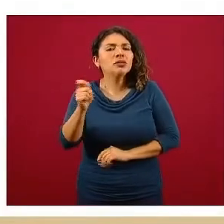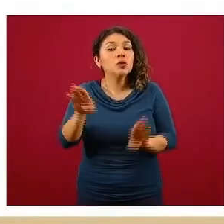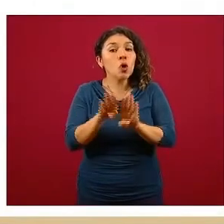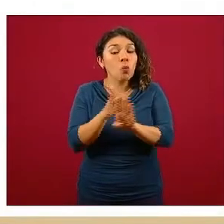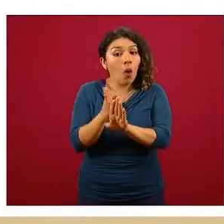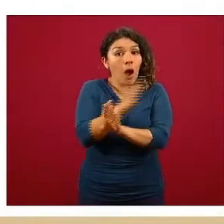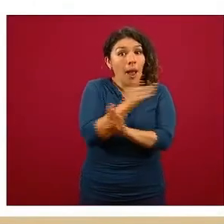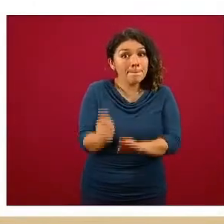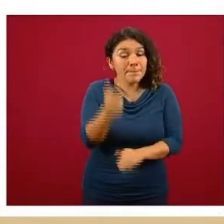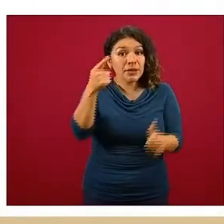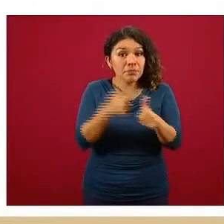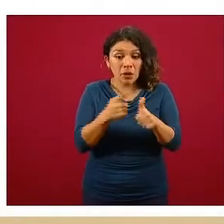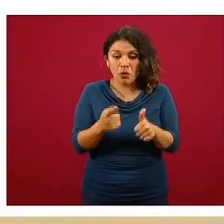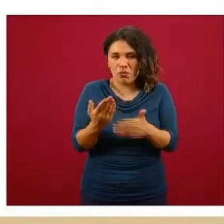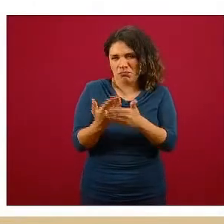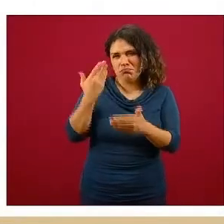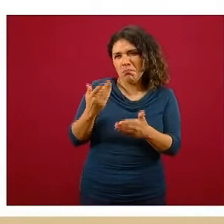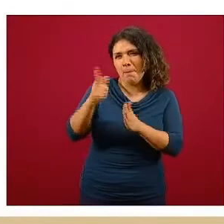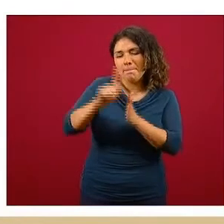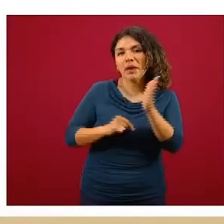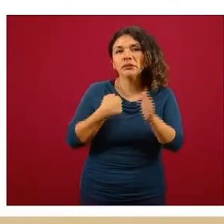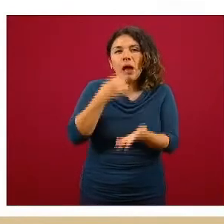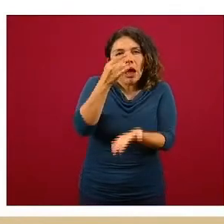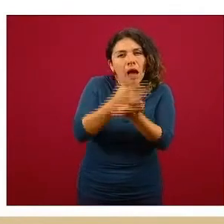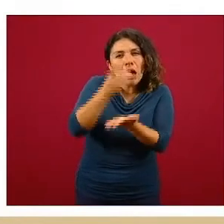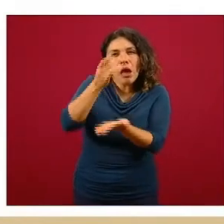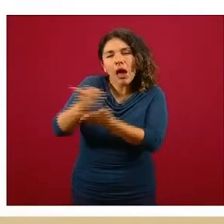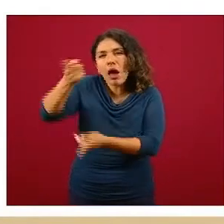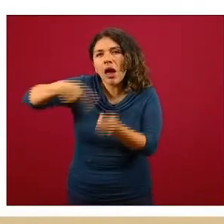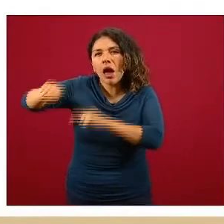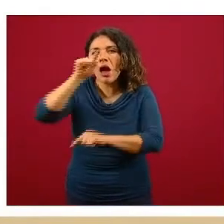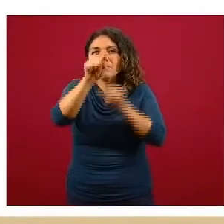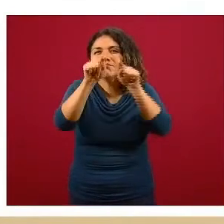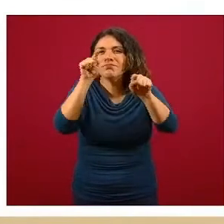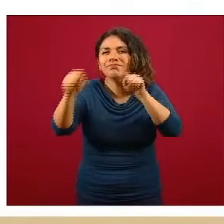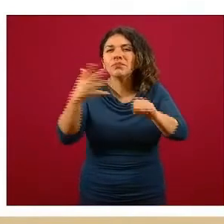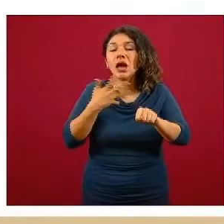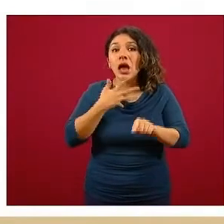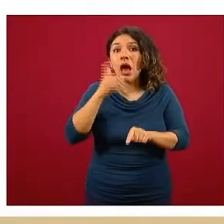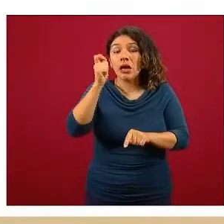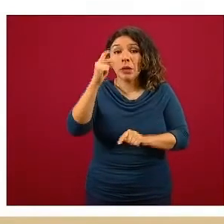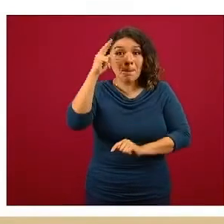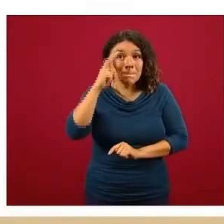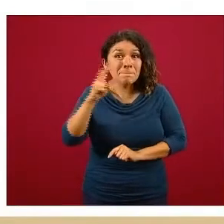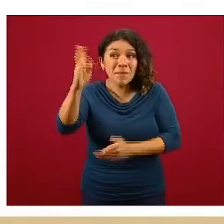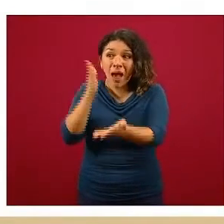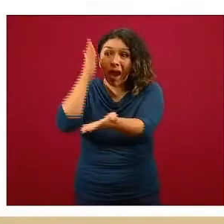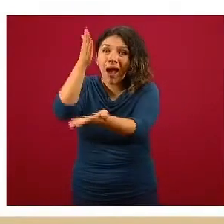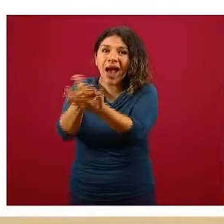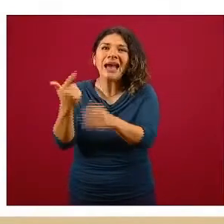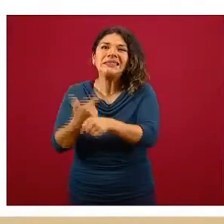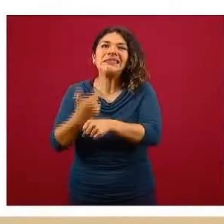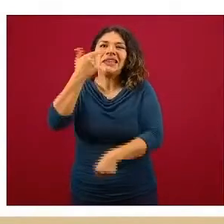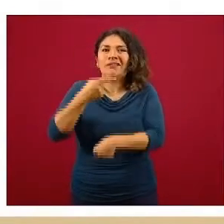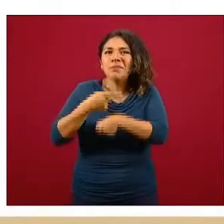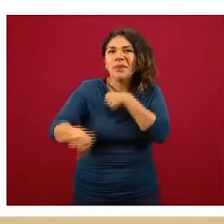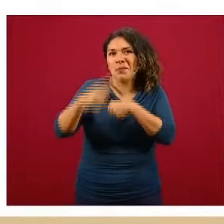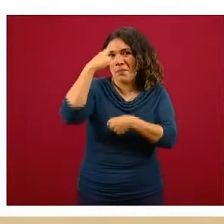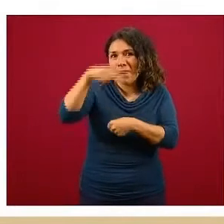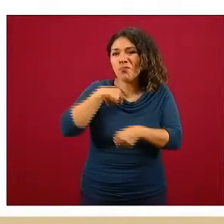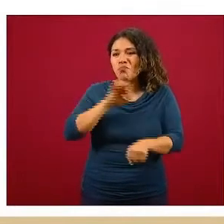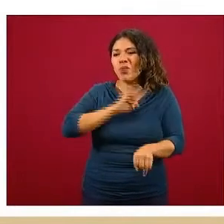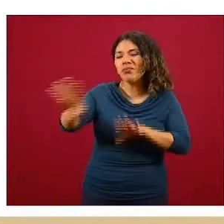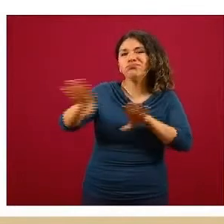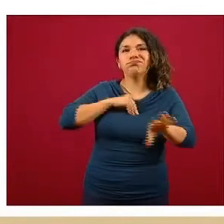un inicio, hace algunos meses, estábamos identificando como aquellos en los que viajar había un riesgo en particular para adquirir el